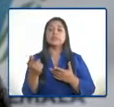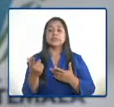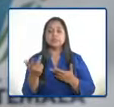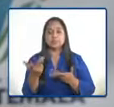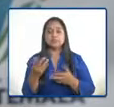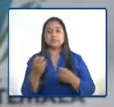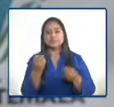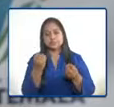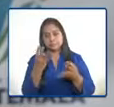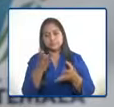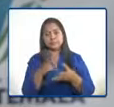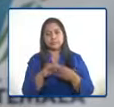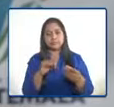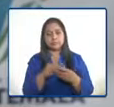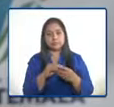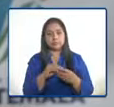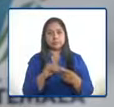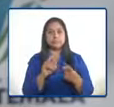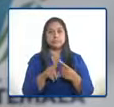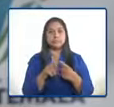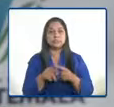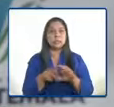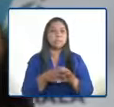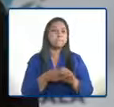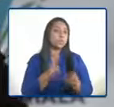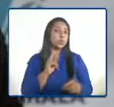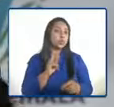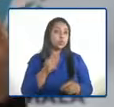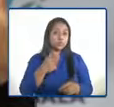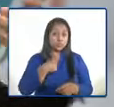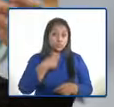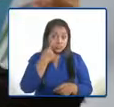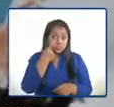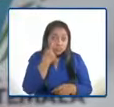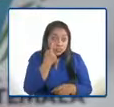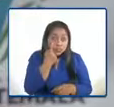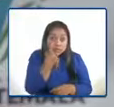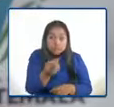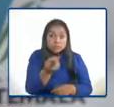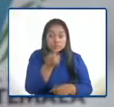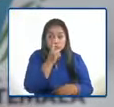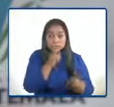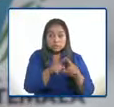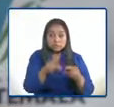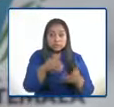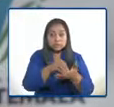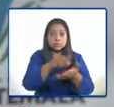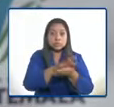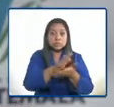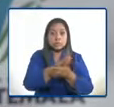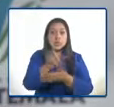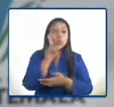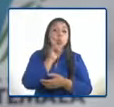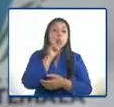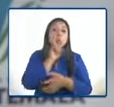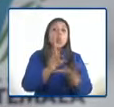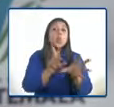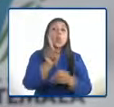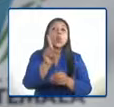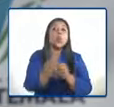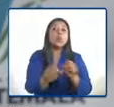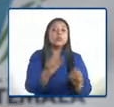quiero contar el primer abandono de proceso que yo viví en carne y hueso con un jovencito de 11